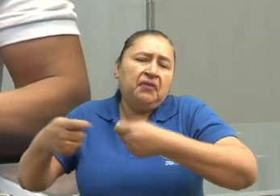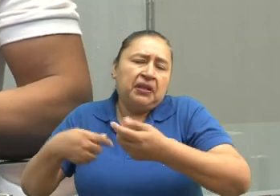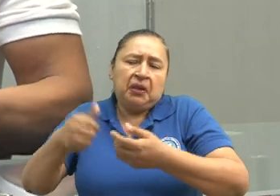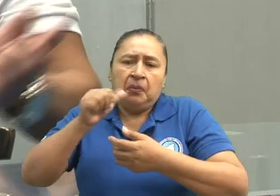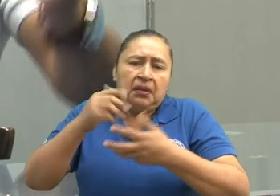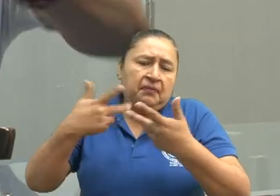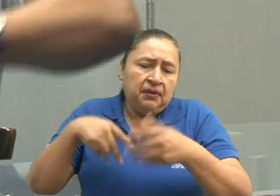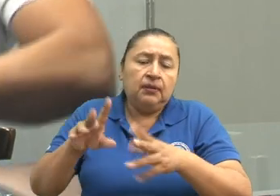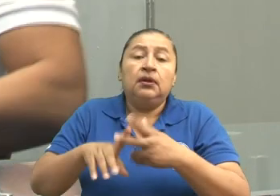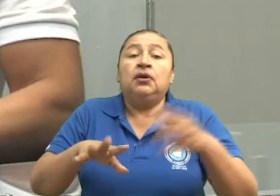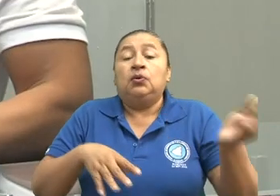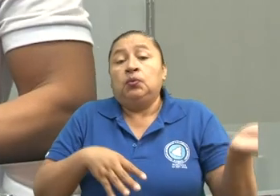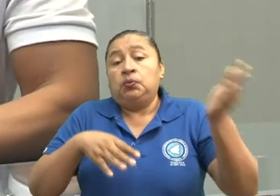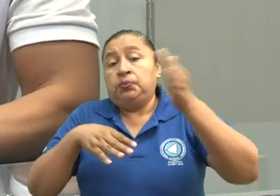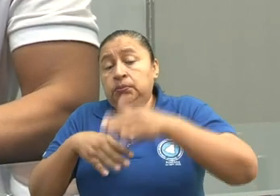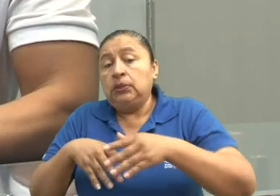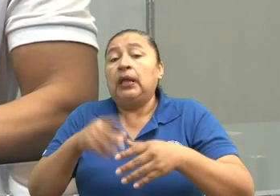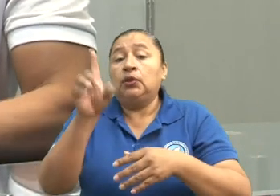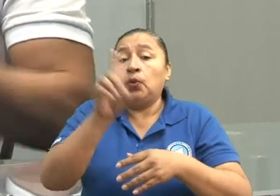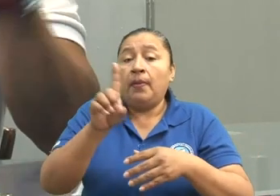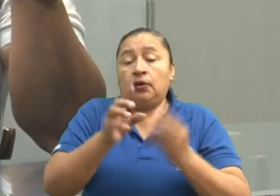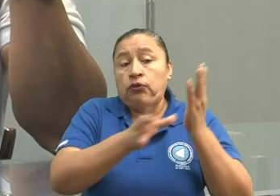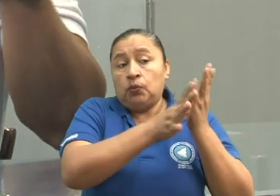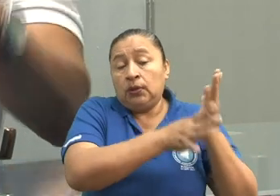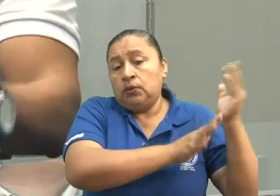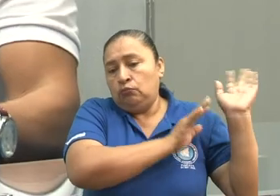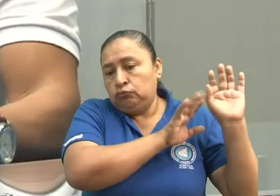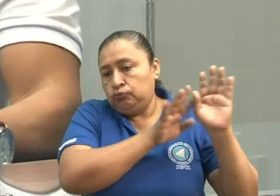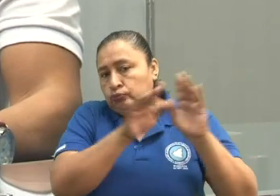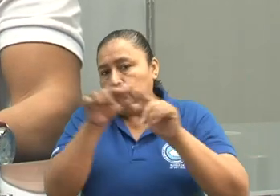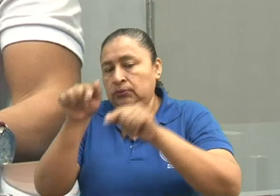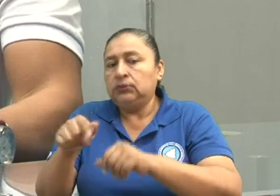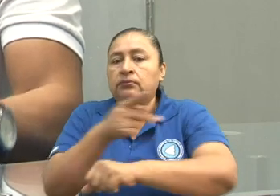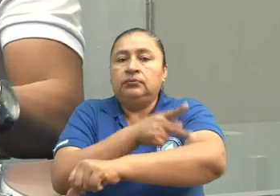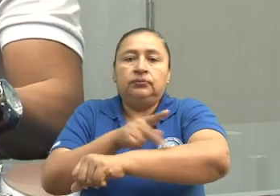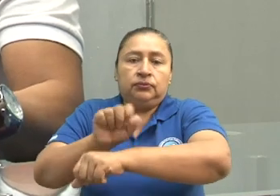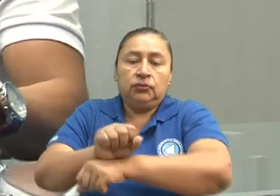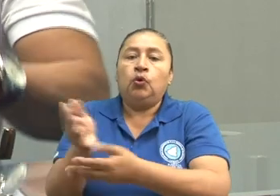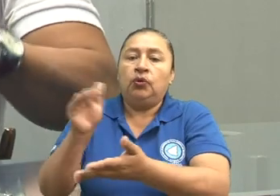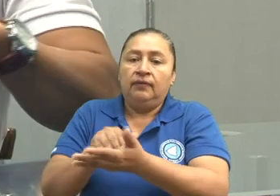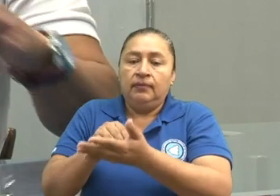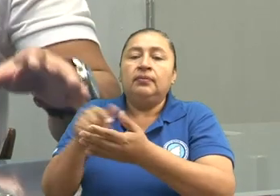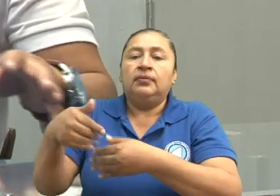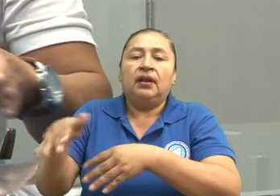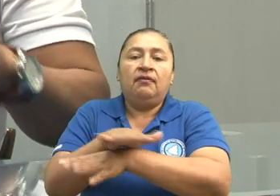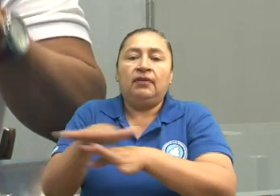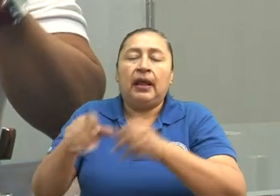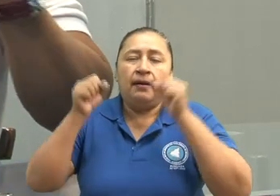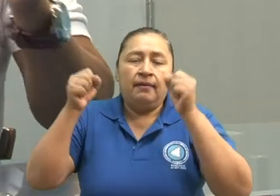bebidas. Y regresan el día domingo de San Juan del Sur hacia el puerto de Salvador Allende nuevamente para